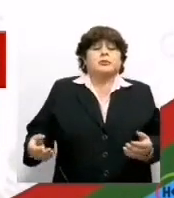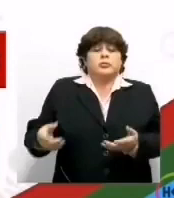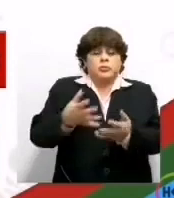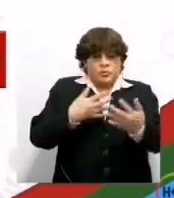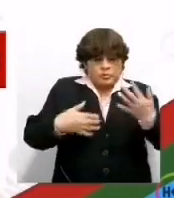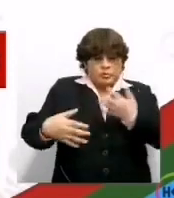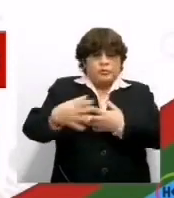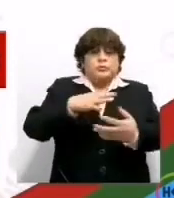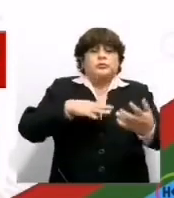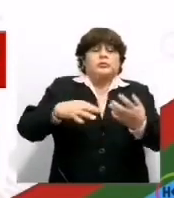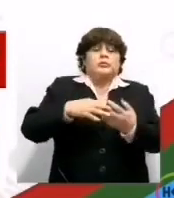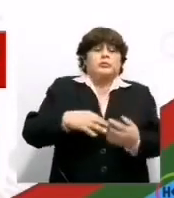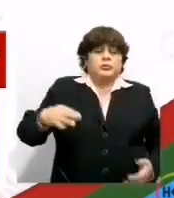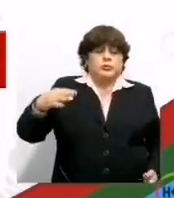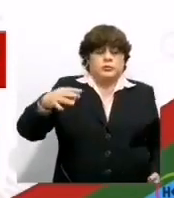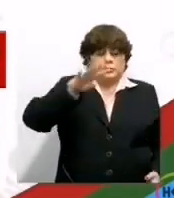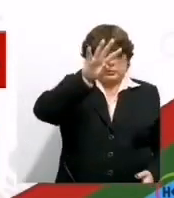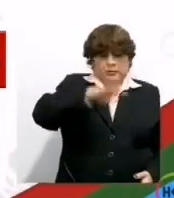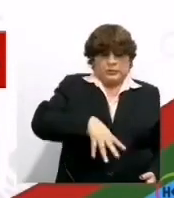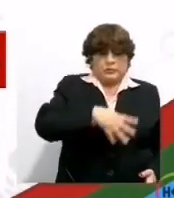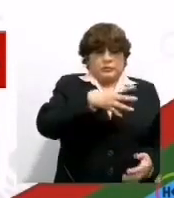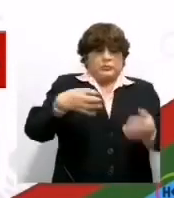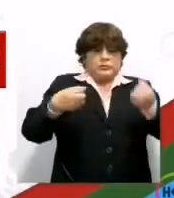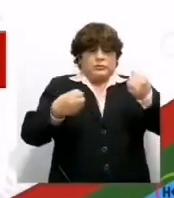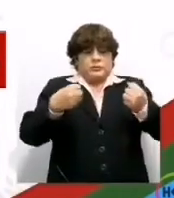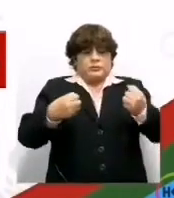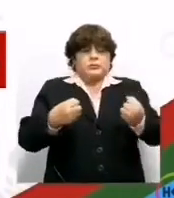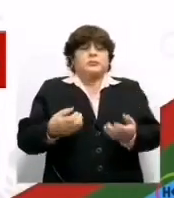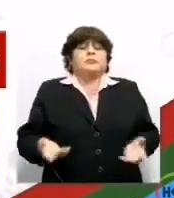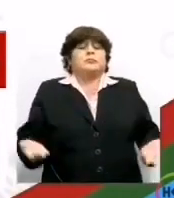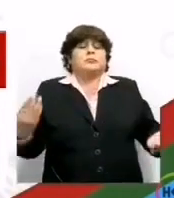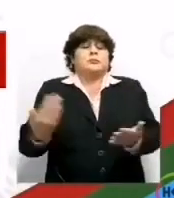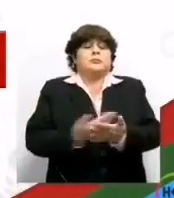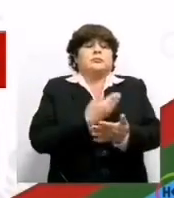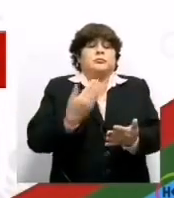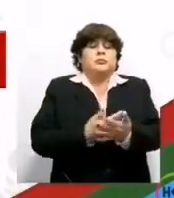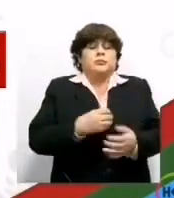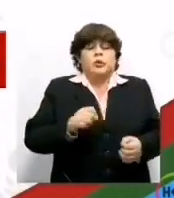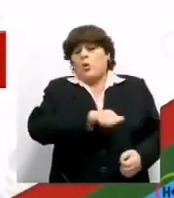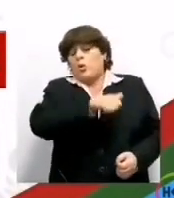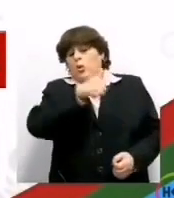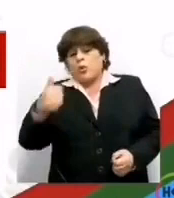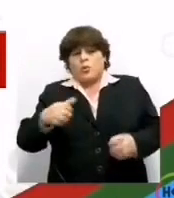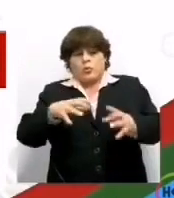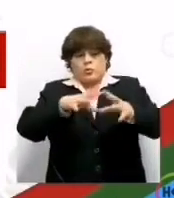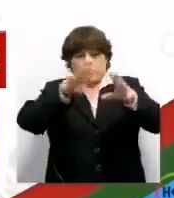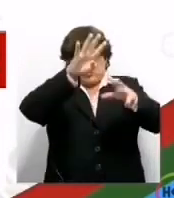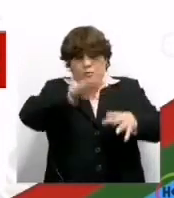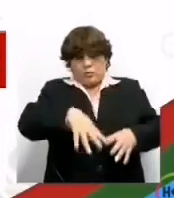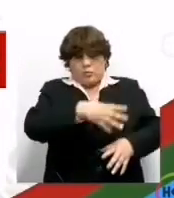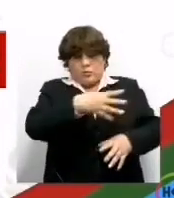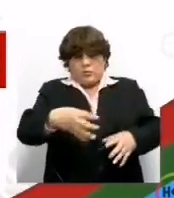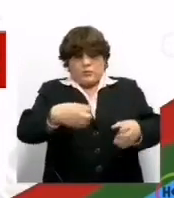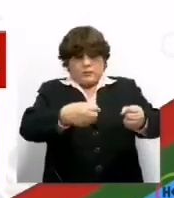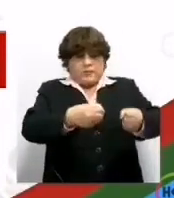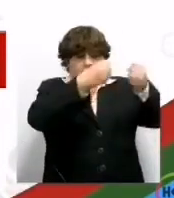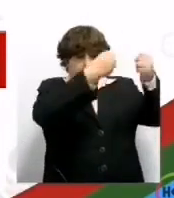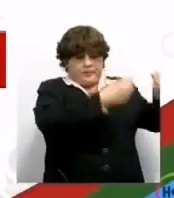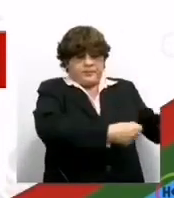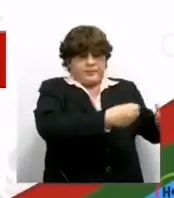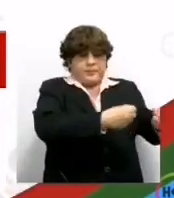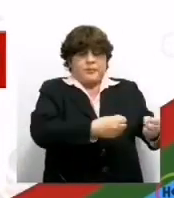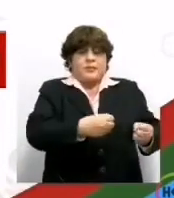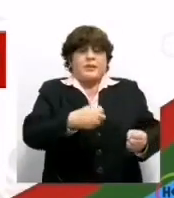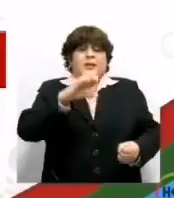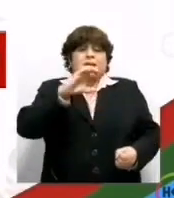con el Instituto Nacional penitenciario la creación de otro penal de máxima seguridad en la región que